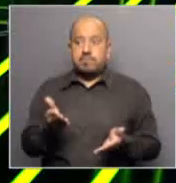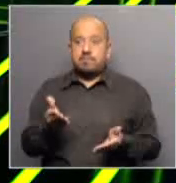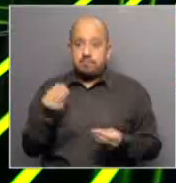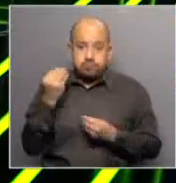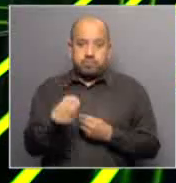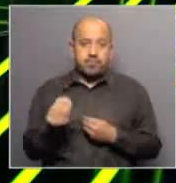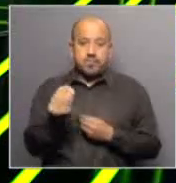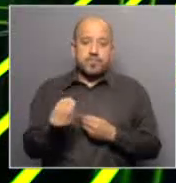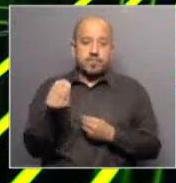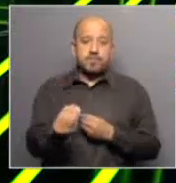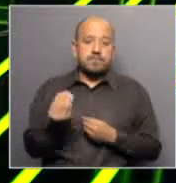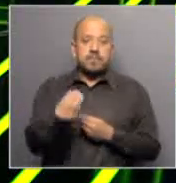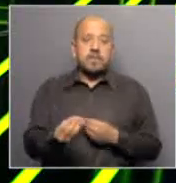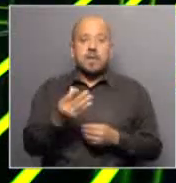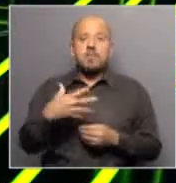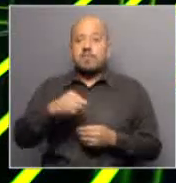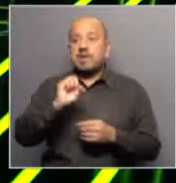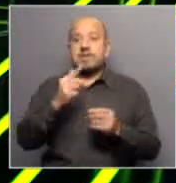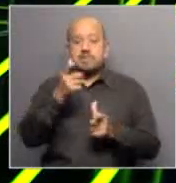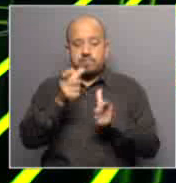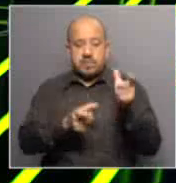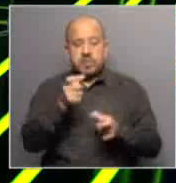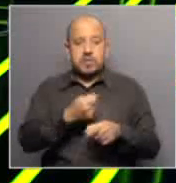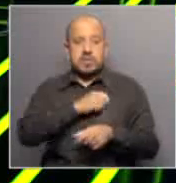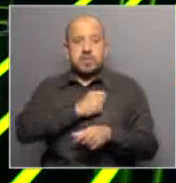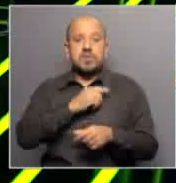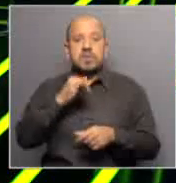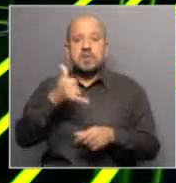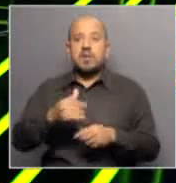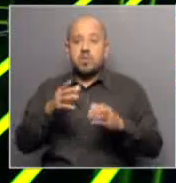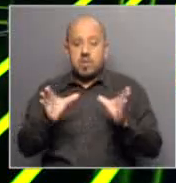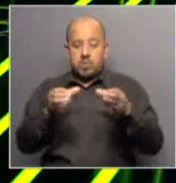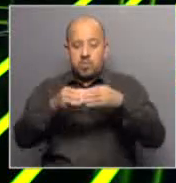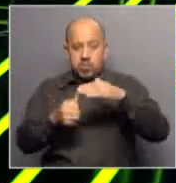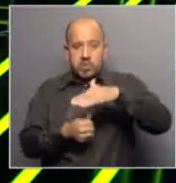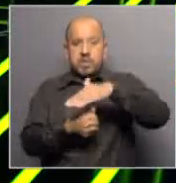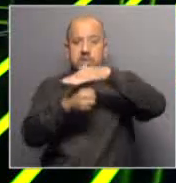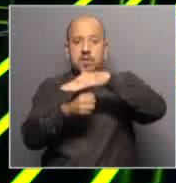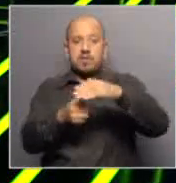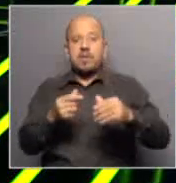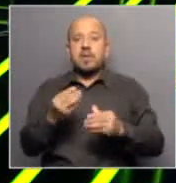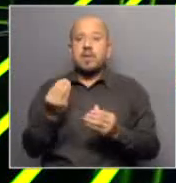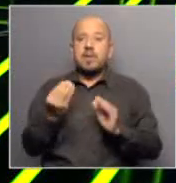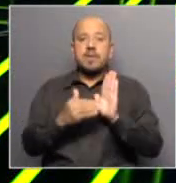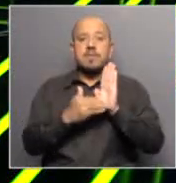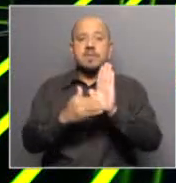que además el IRCA tiene una junta directiva con representantes del MIDES,